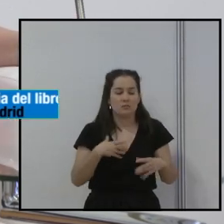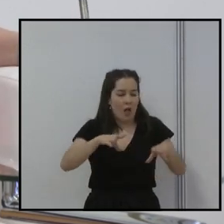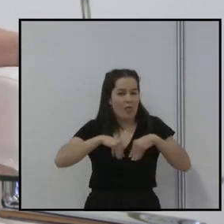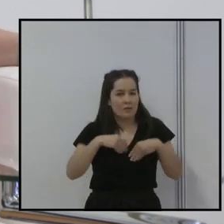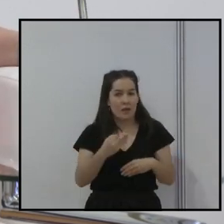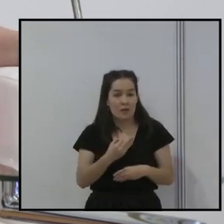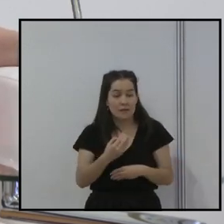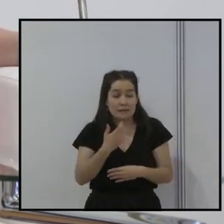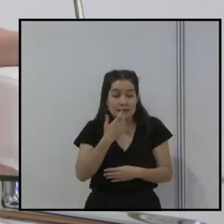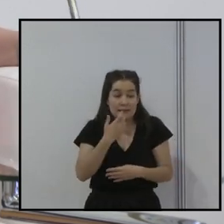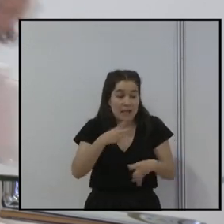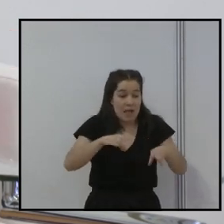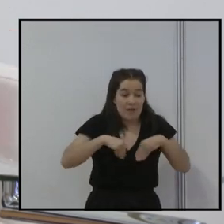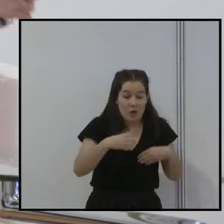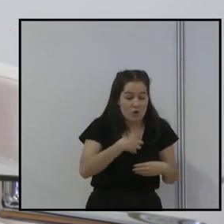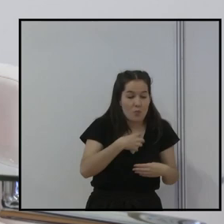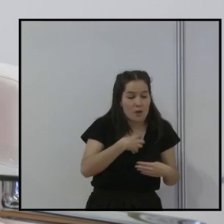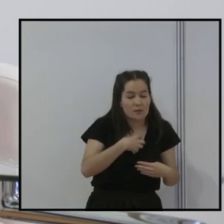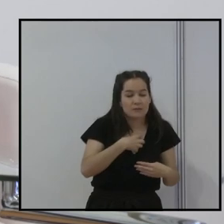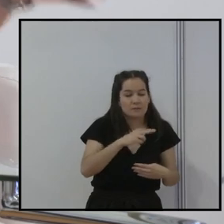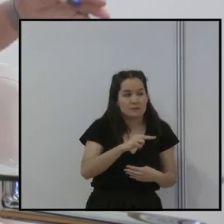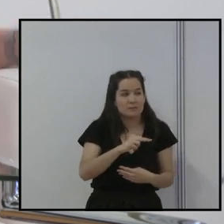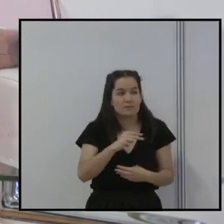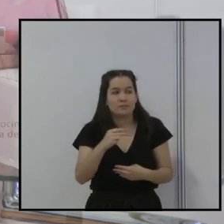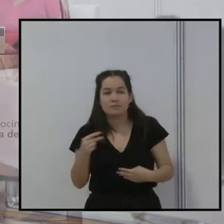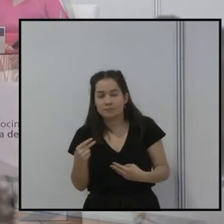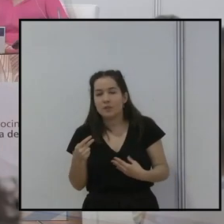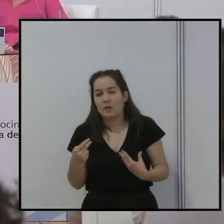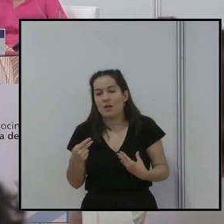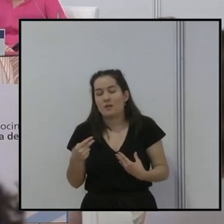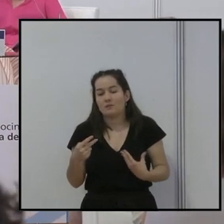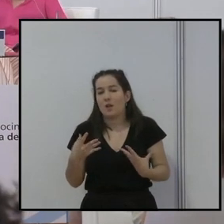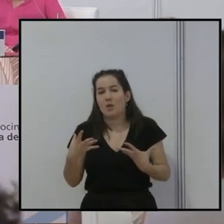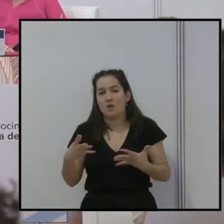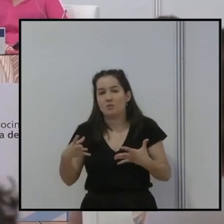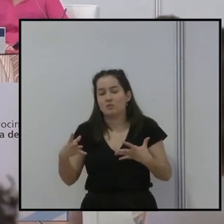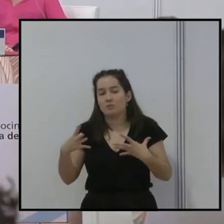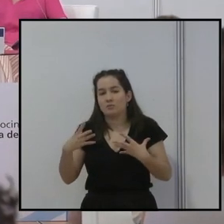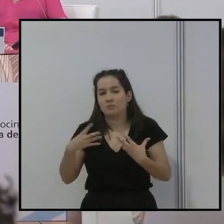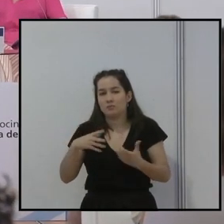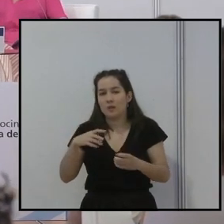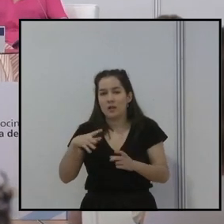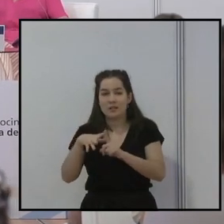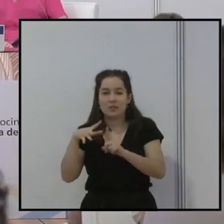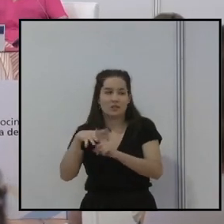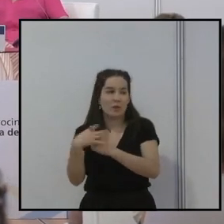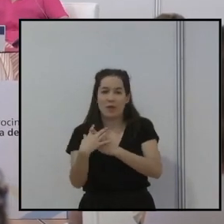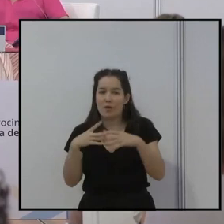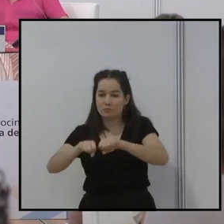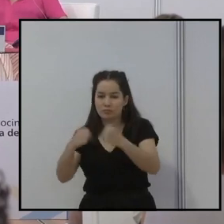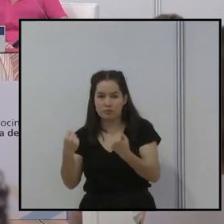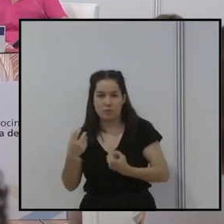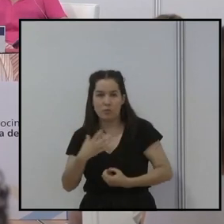cuando se va uno al malestar horrible, ese profundo que te destruye, ¿no? Yo es que no estoy de acuerdo en que tengamos que aceptar esa frustración. Pero es que